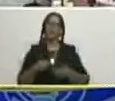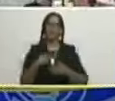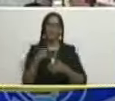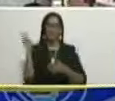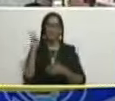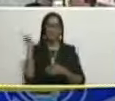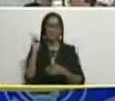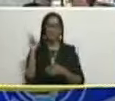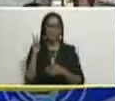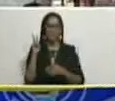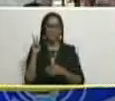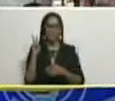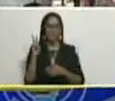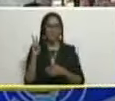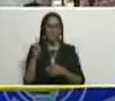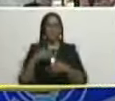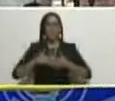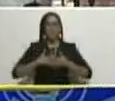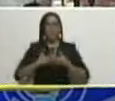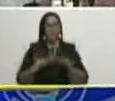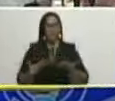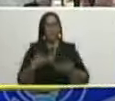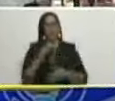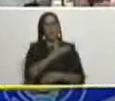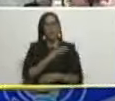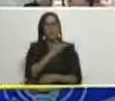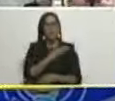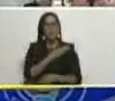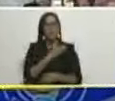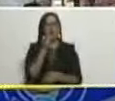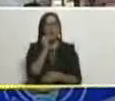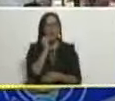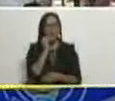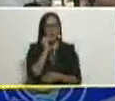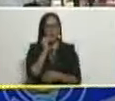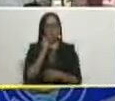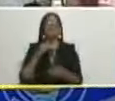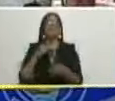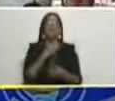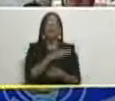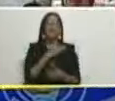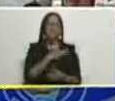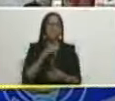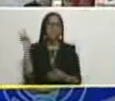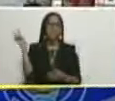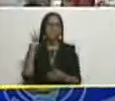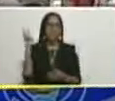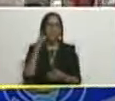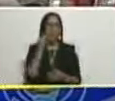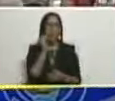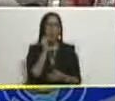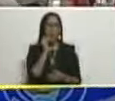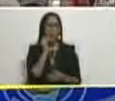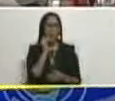Venezuela fue darle una gran misión a la juventud, la gran misión Venezuela